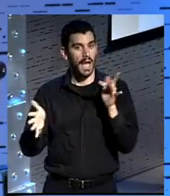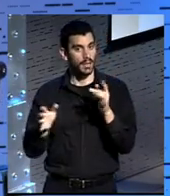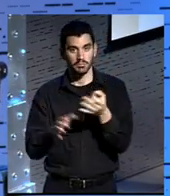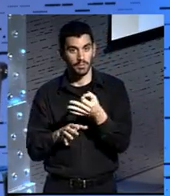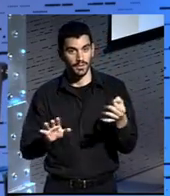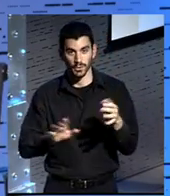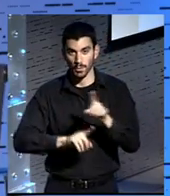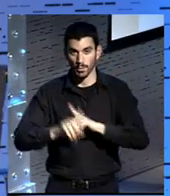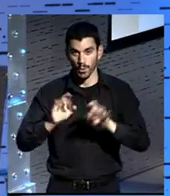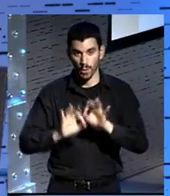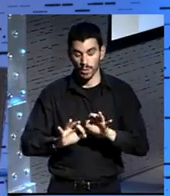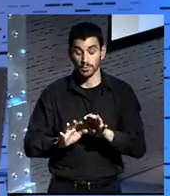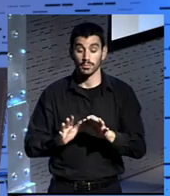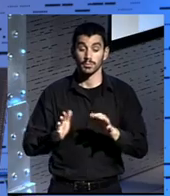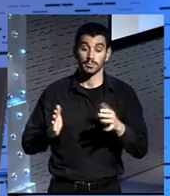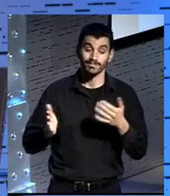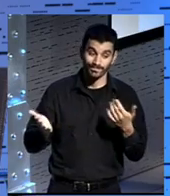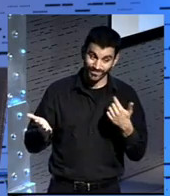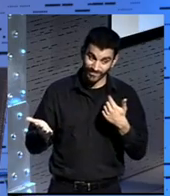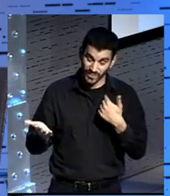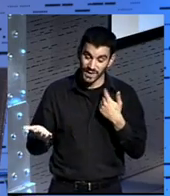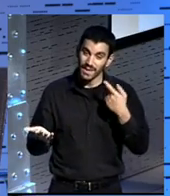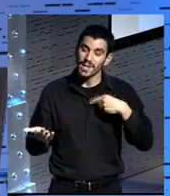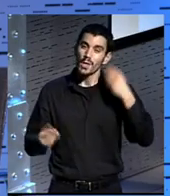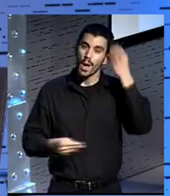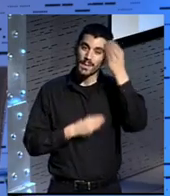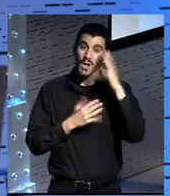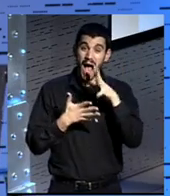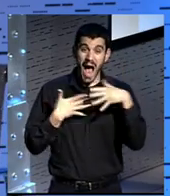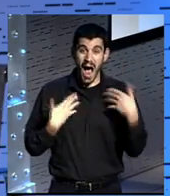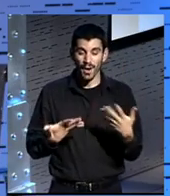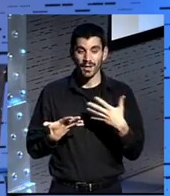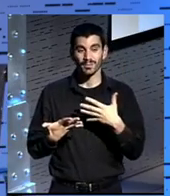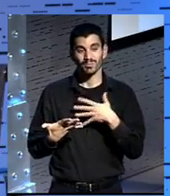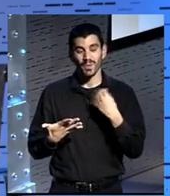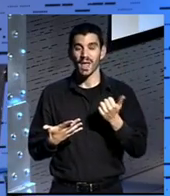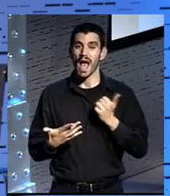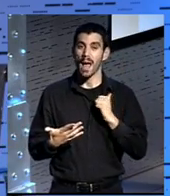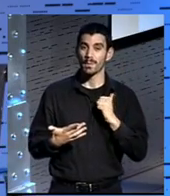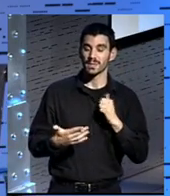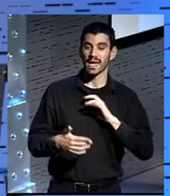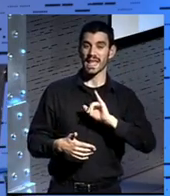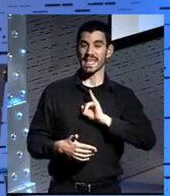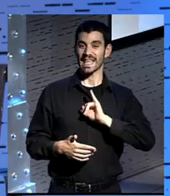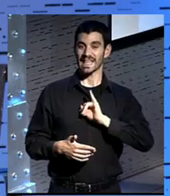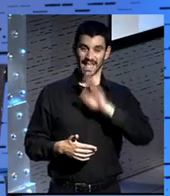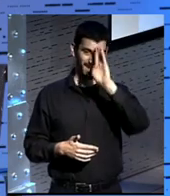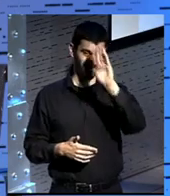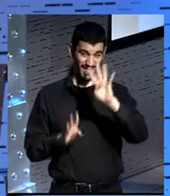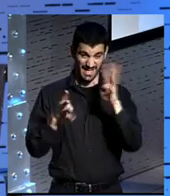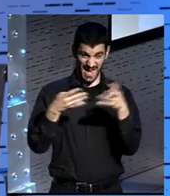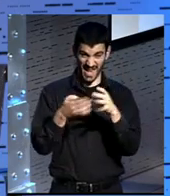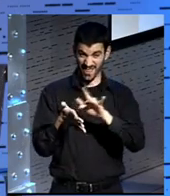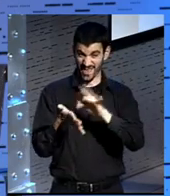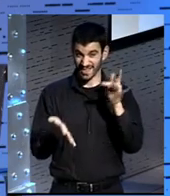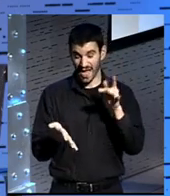hay algunas ofertas disponibles pero que todavía no son muy bien aceptadas, como la utilización de la identidad digital, ¿no? Y eso hace pues que